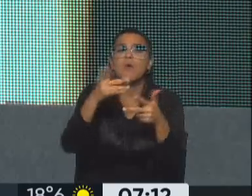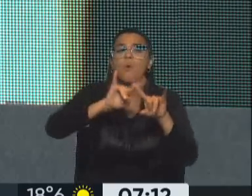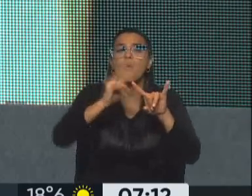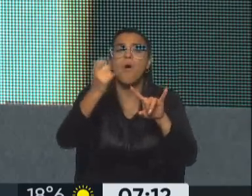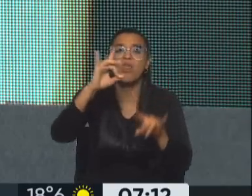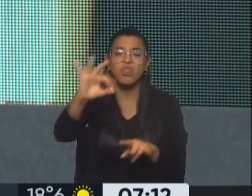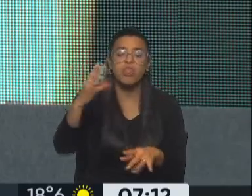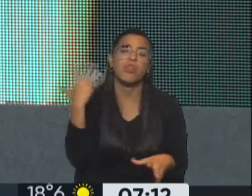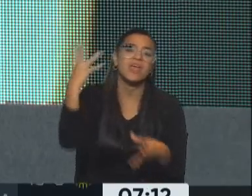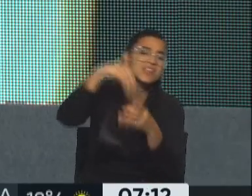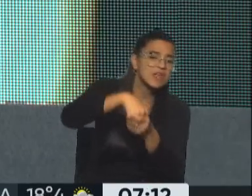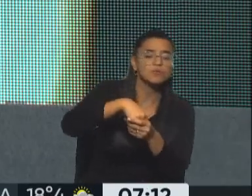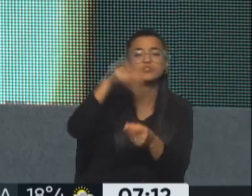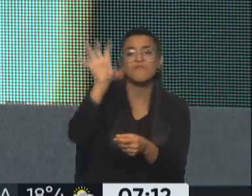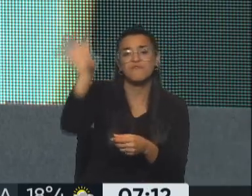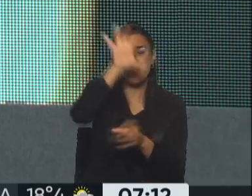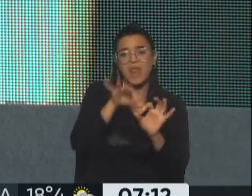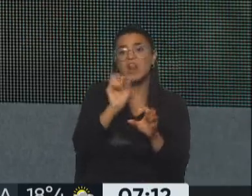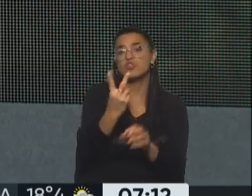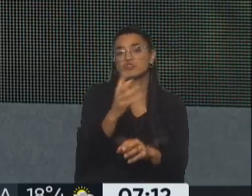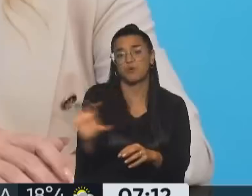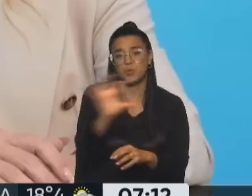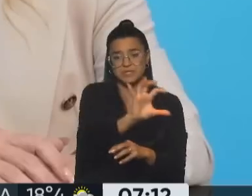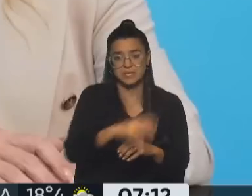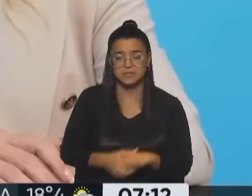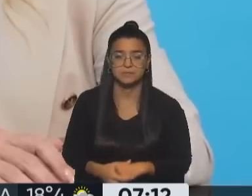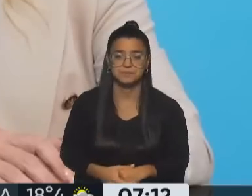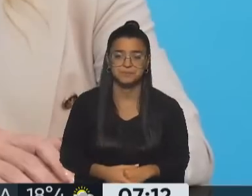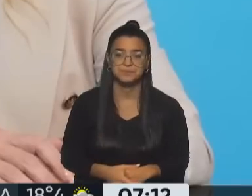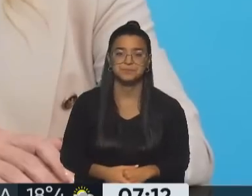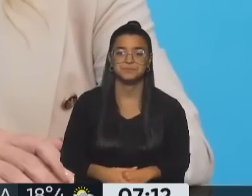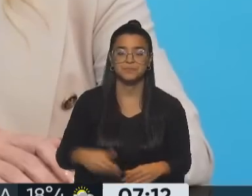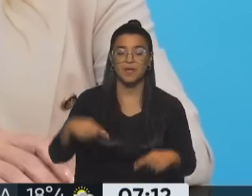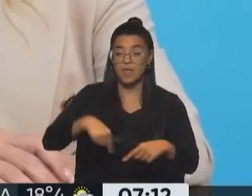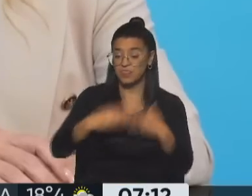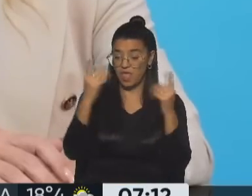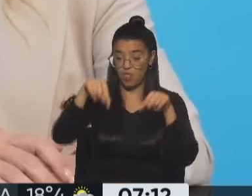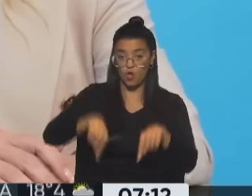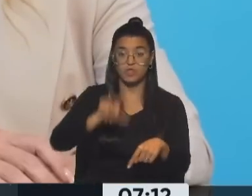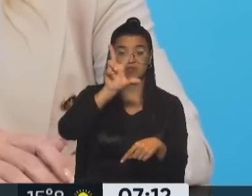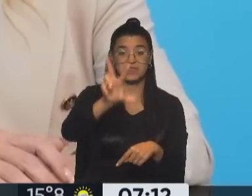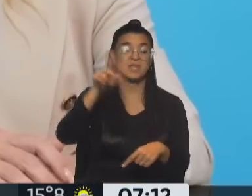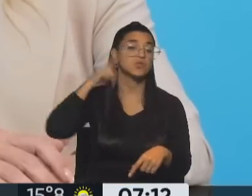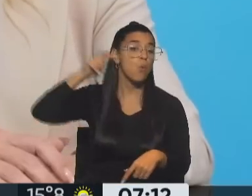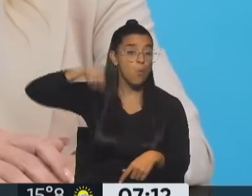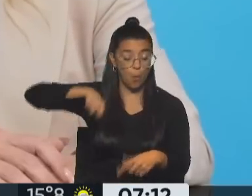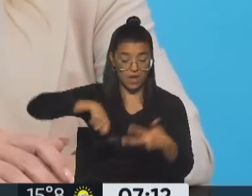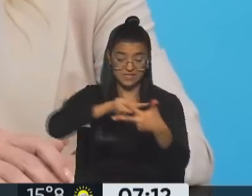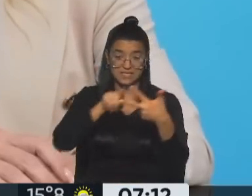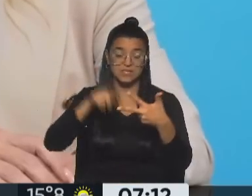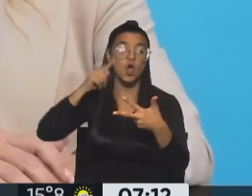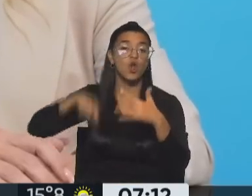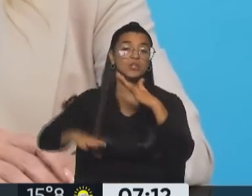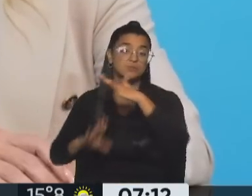De intervención federal en 2 provincias. En el día de hoy, 3 jueces de la Corte